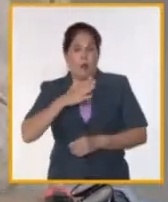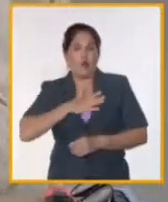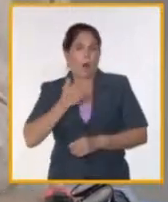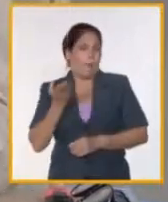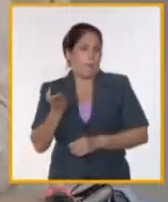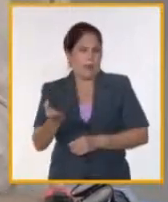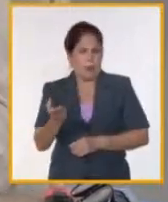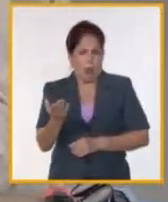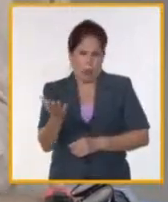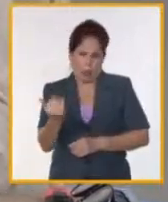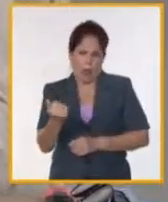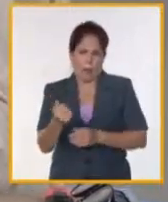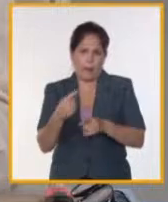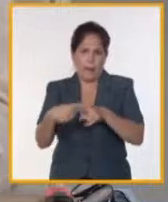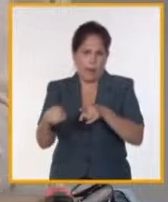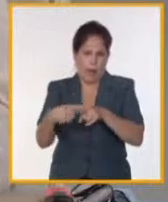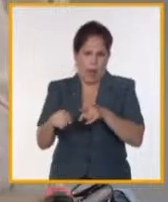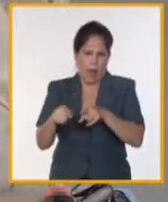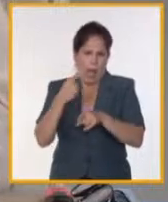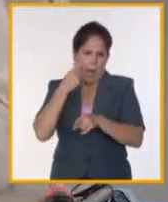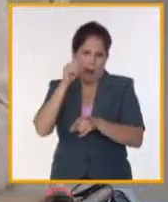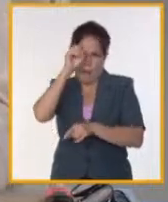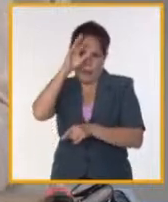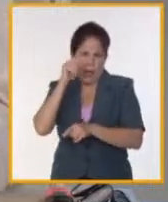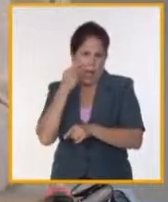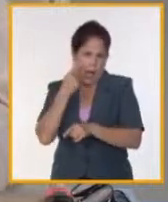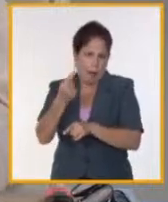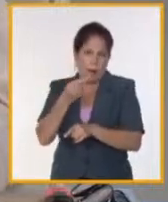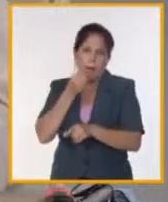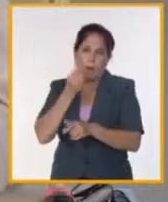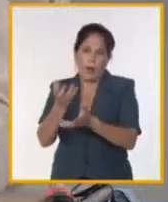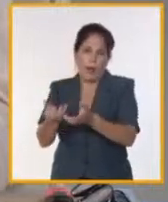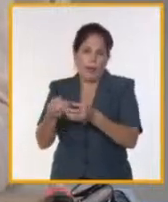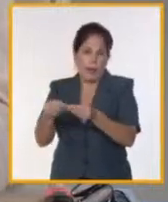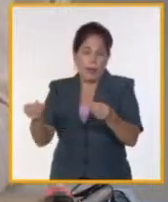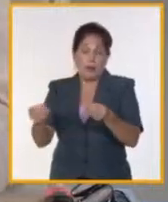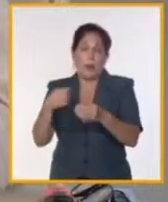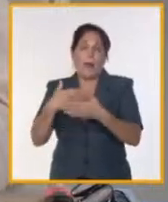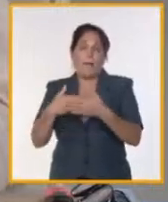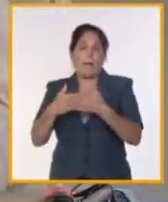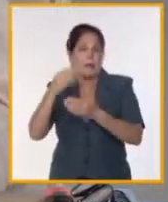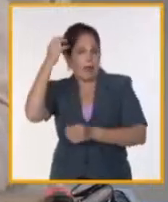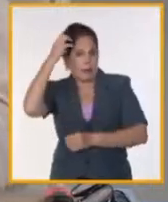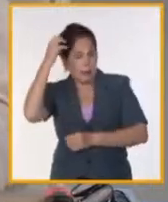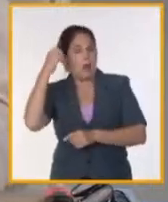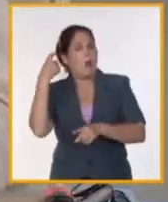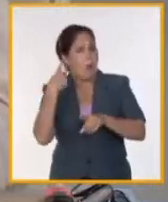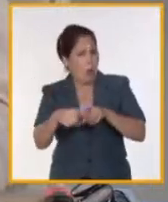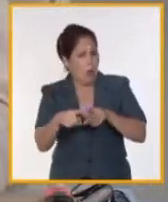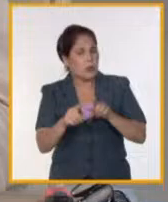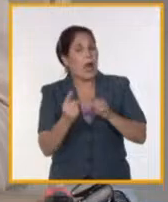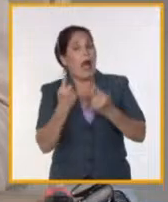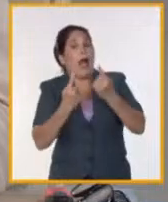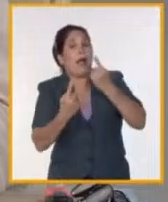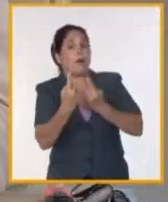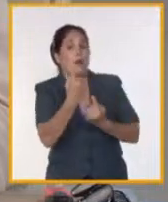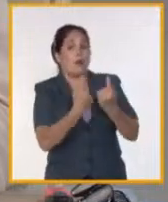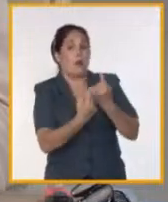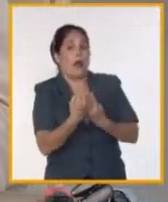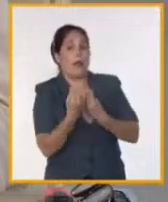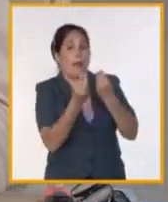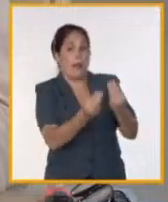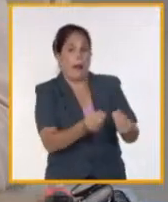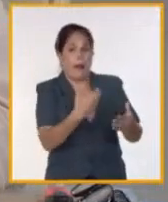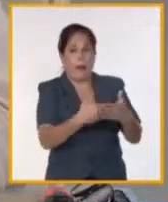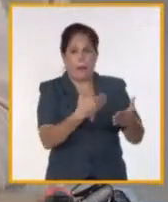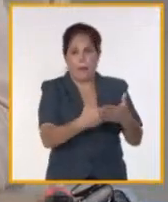concesión. En este momento, la mayoría de las concesiones las tienen empresas estatales, pero también hay concesiones, algunas otorgadas a empresas